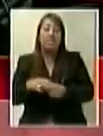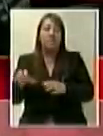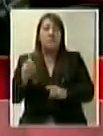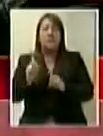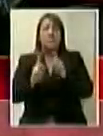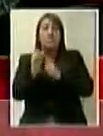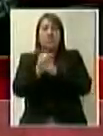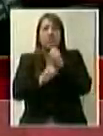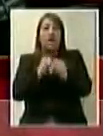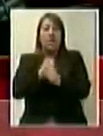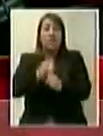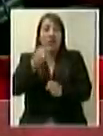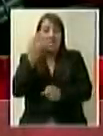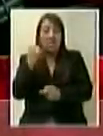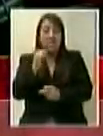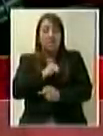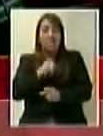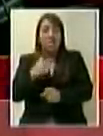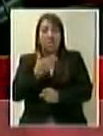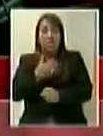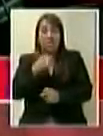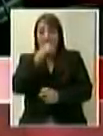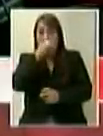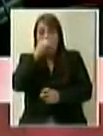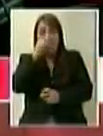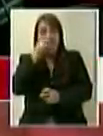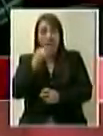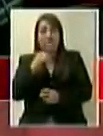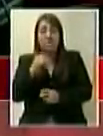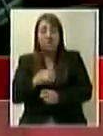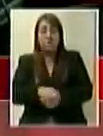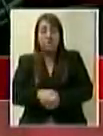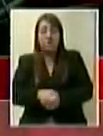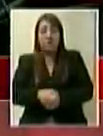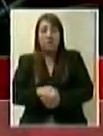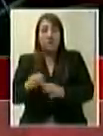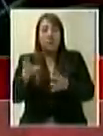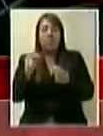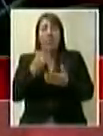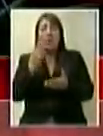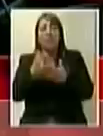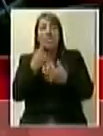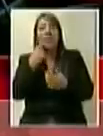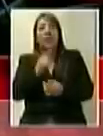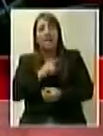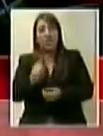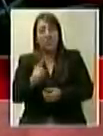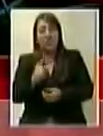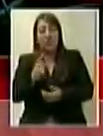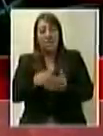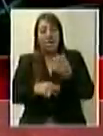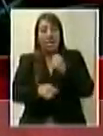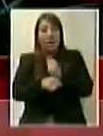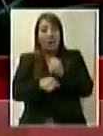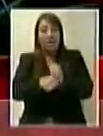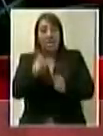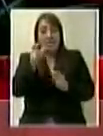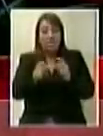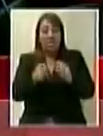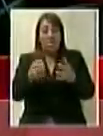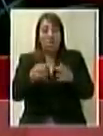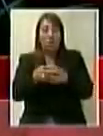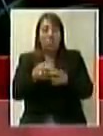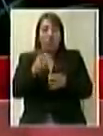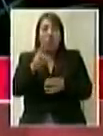hace algunos años atrás, señor presidente, hubieron denuncias de que trabajadores del